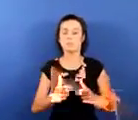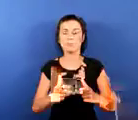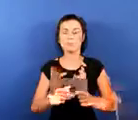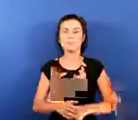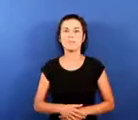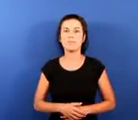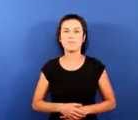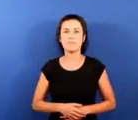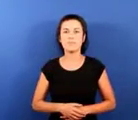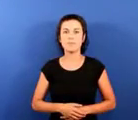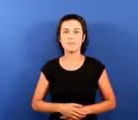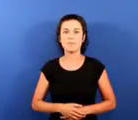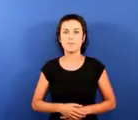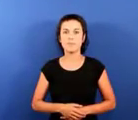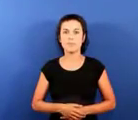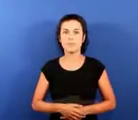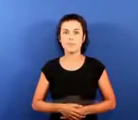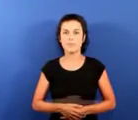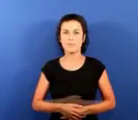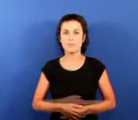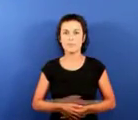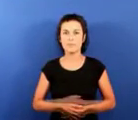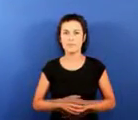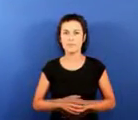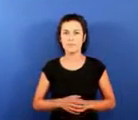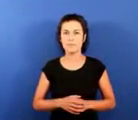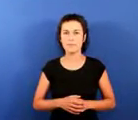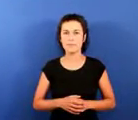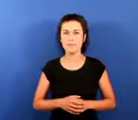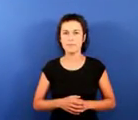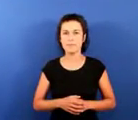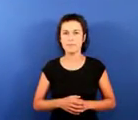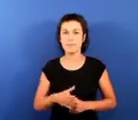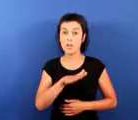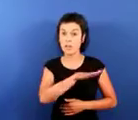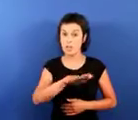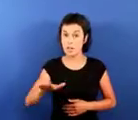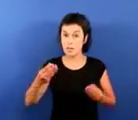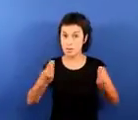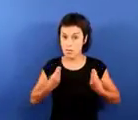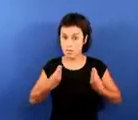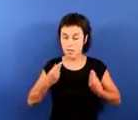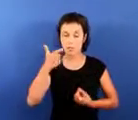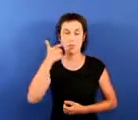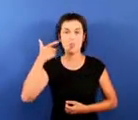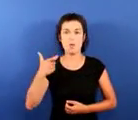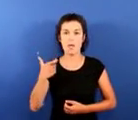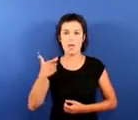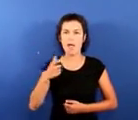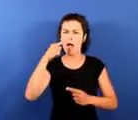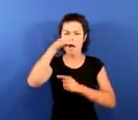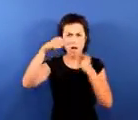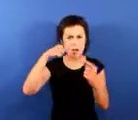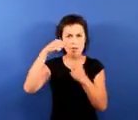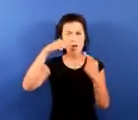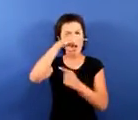pasan el verano en Vizcaya, sus familias de acogida y monitores de la asociación Chernobyl Go Meac han sido recibidos por el diputado general José Luis Bilbao